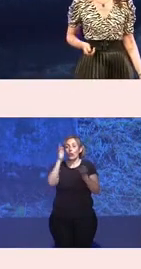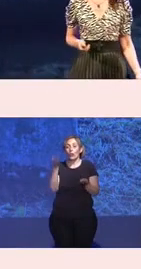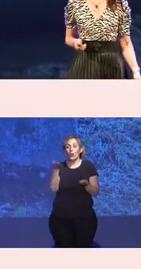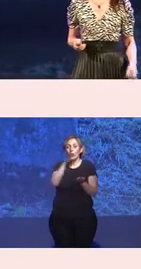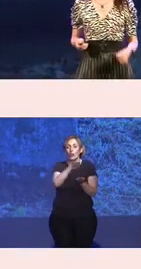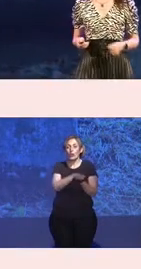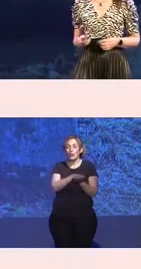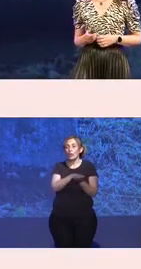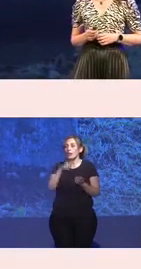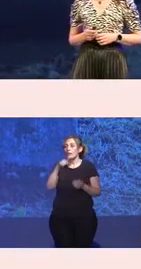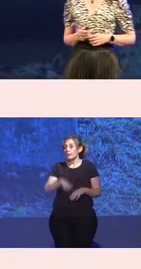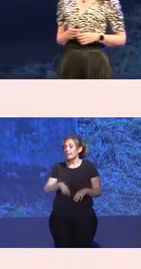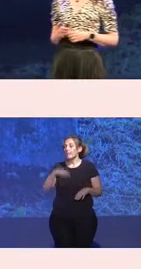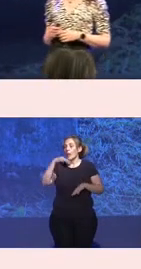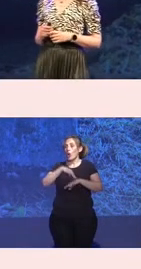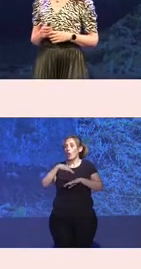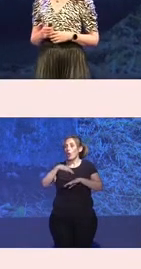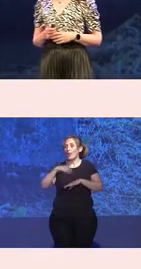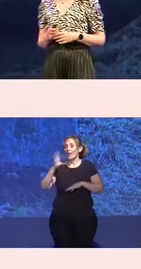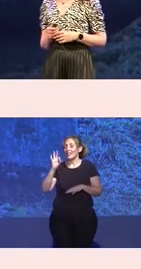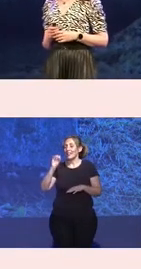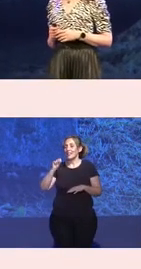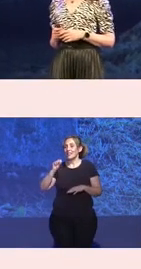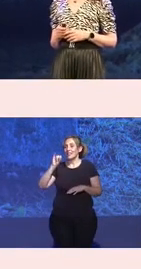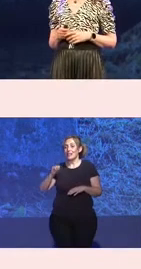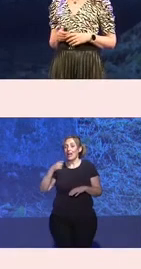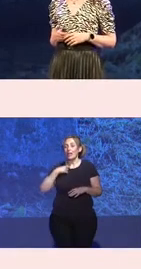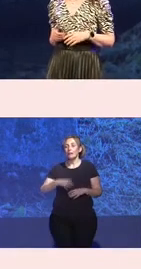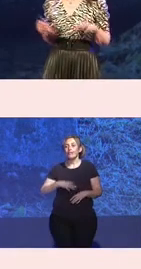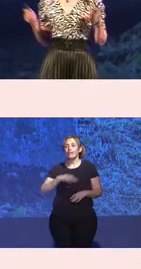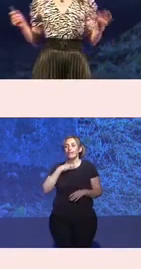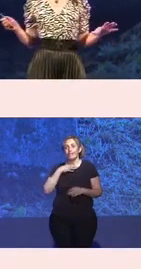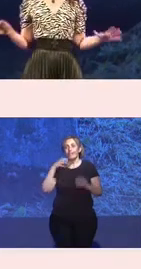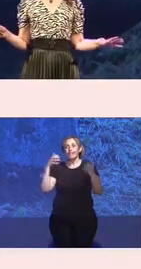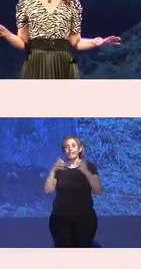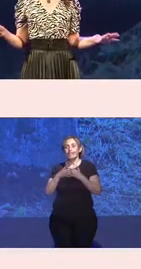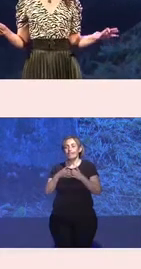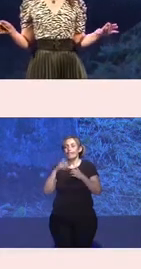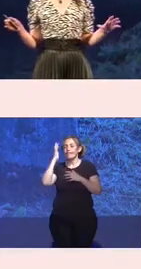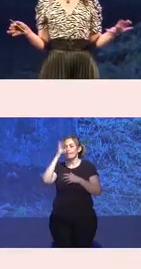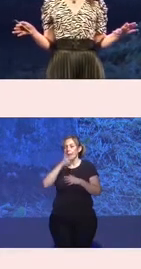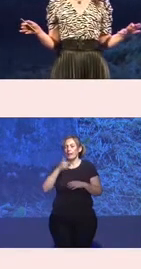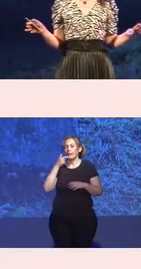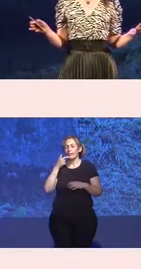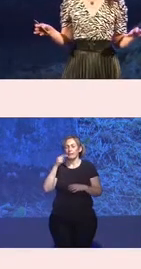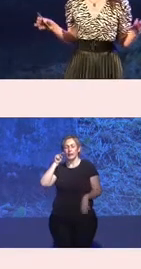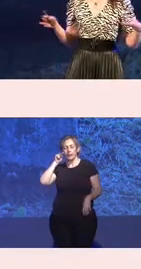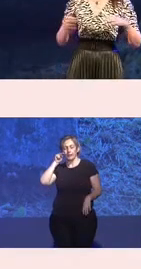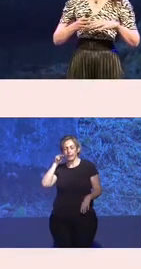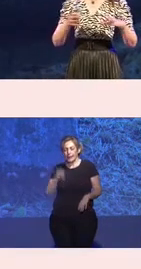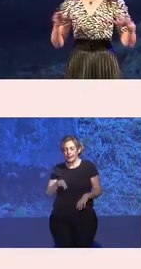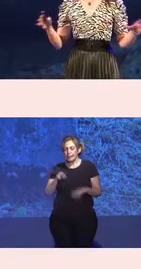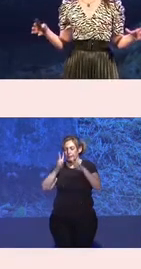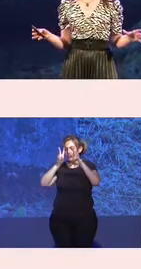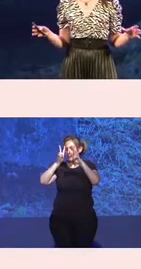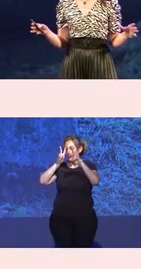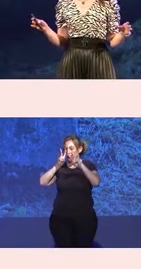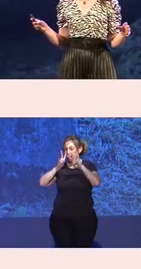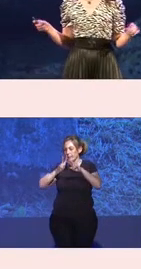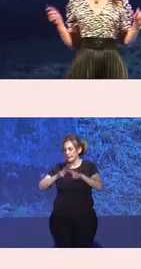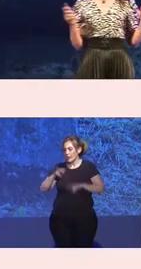Coronel shai fallecido en 1864 durante la Guerra Civil americana veréis en la primera inspección visual teniendo en cuenta la